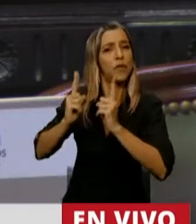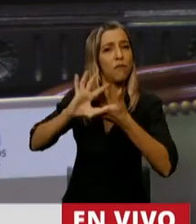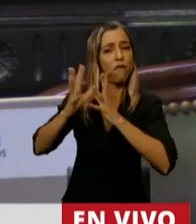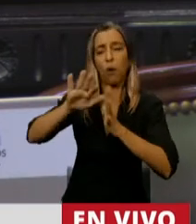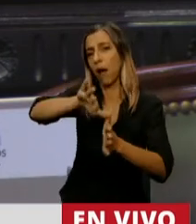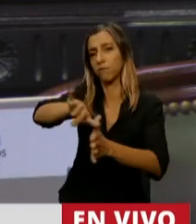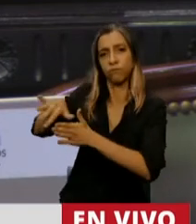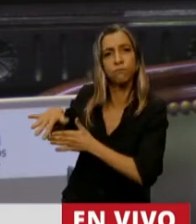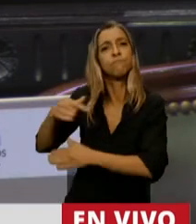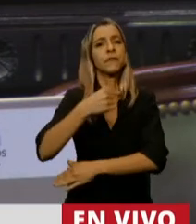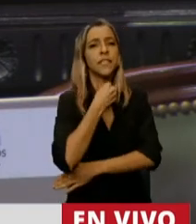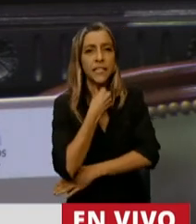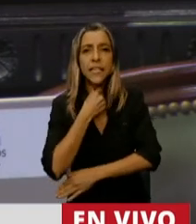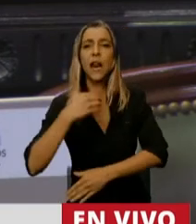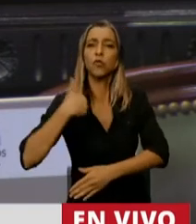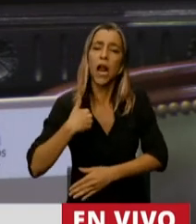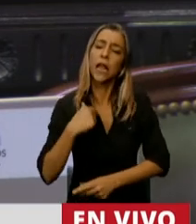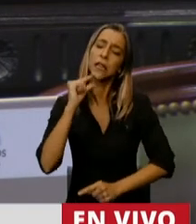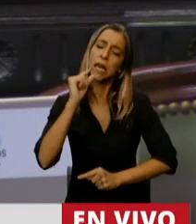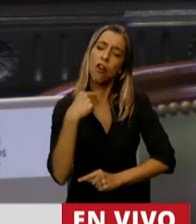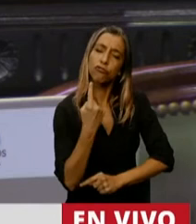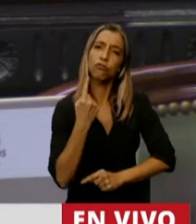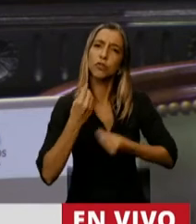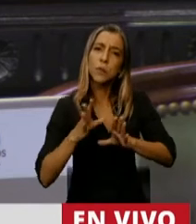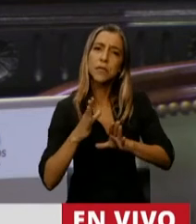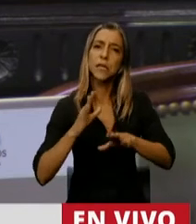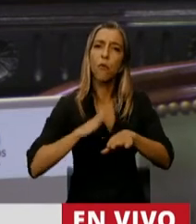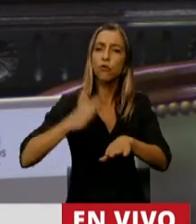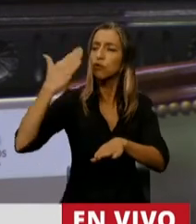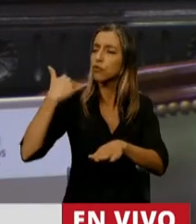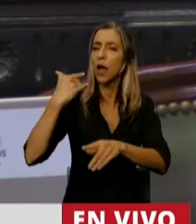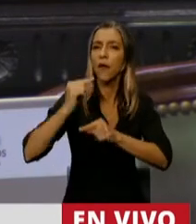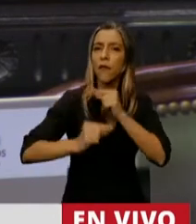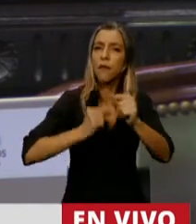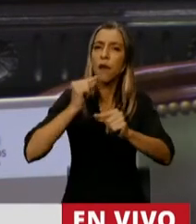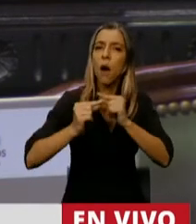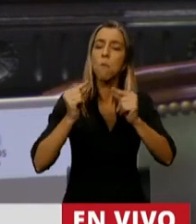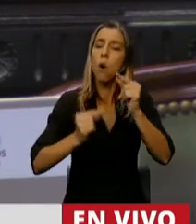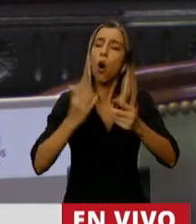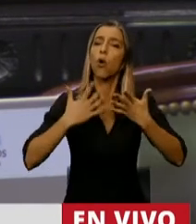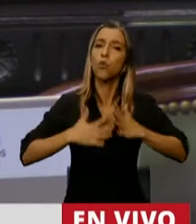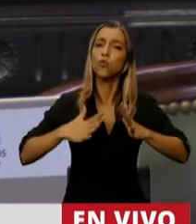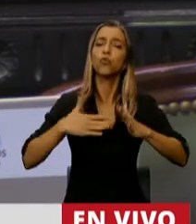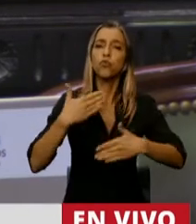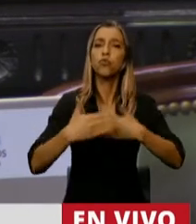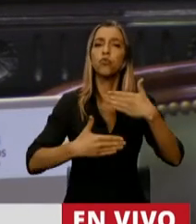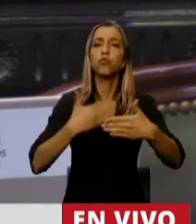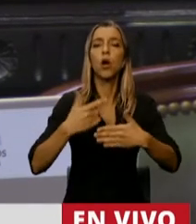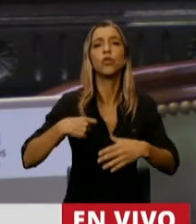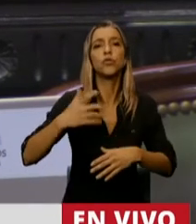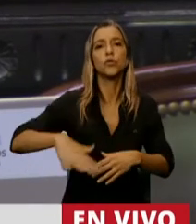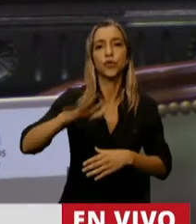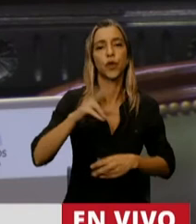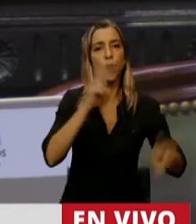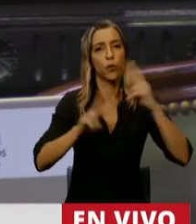Argentina. Y con mucha prudencia, con mucha humildad, estuvimos siempre del lado del pueblo argentino y no